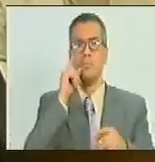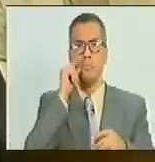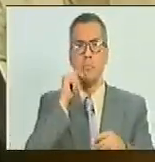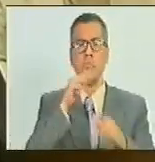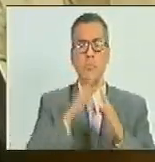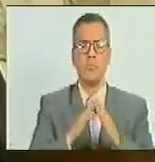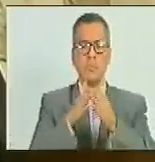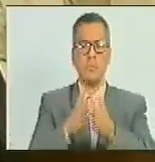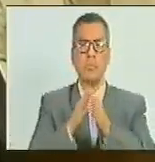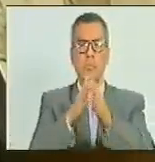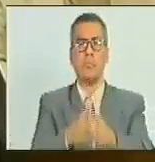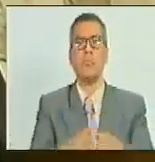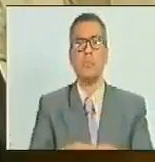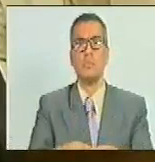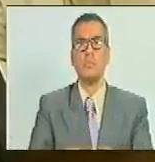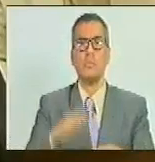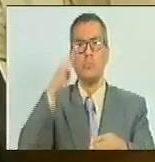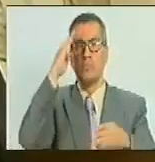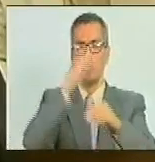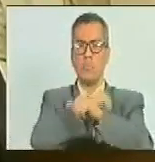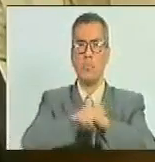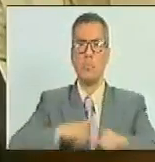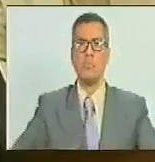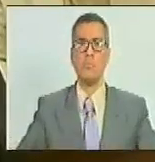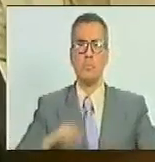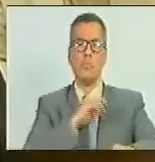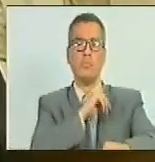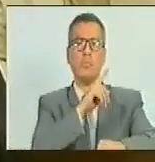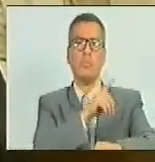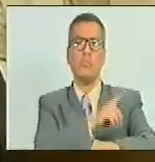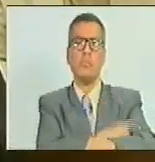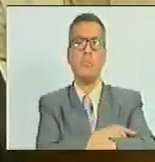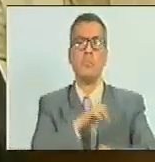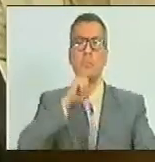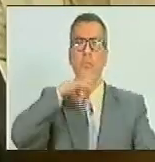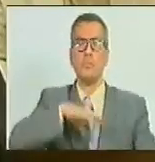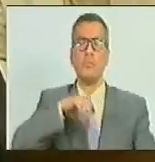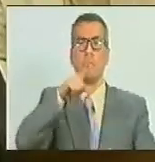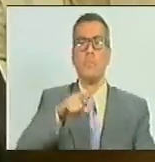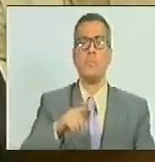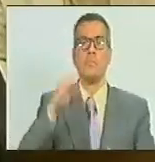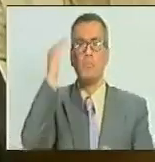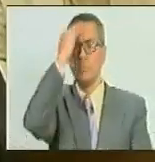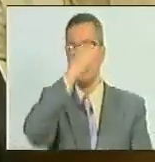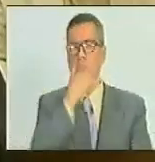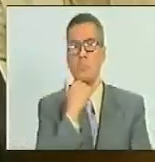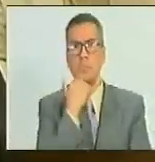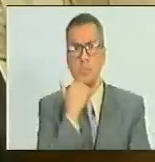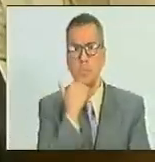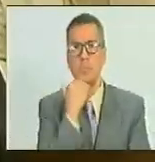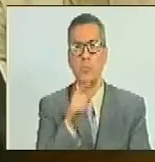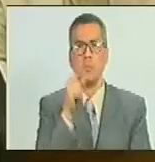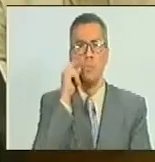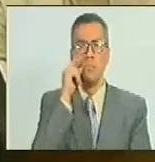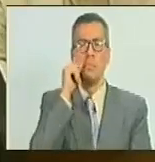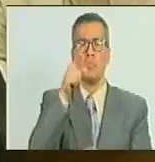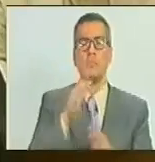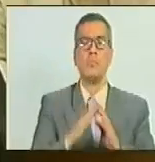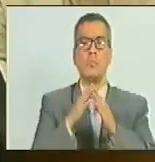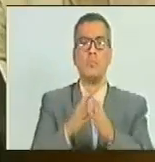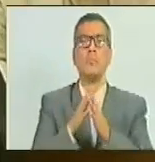mar, marinero de la fuerza histórica de Francisco de Miranda, hombre de la